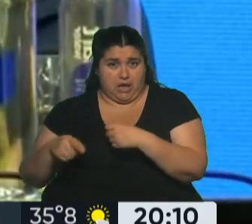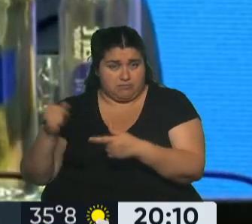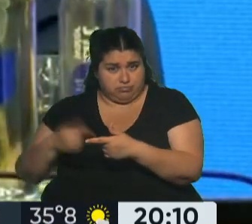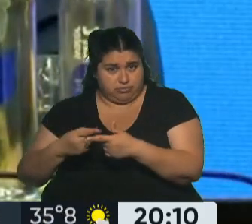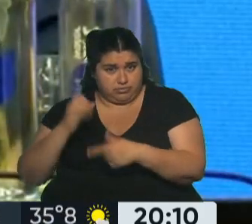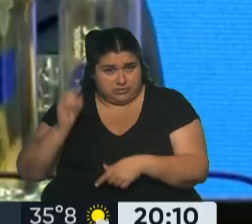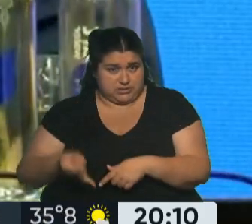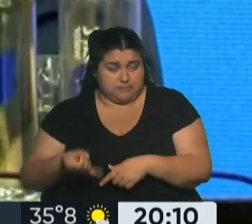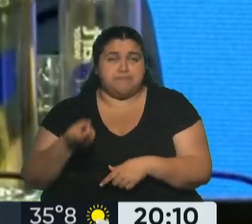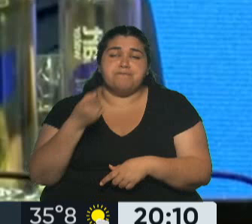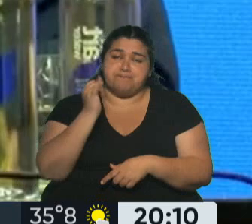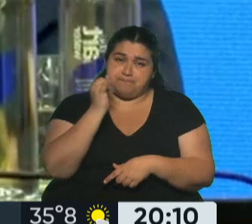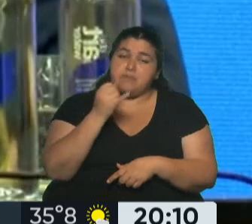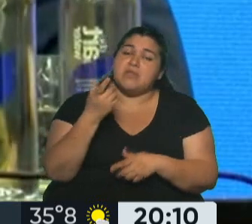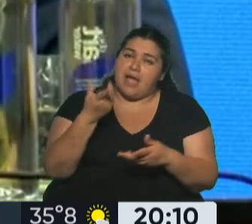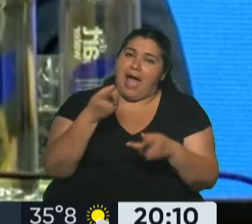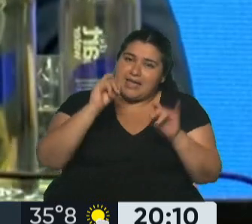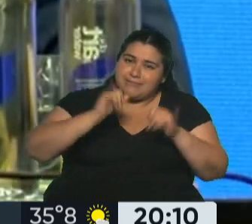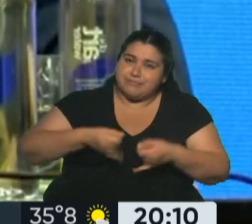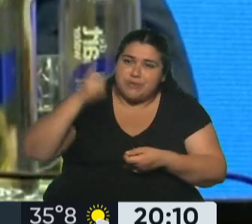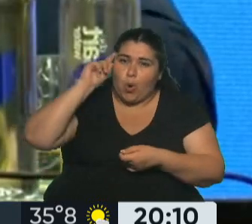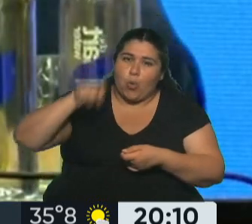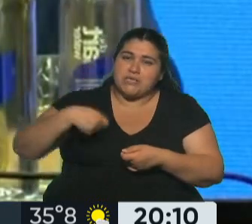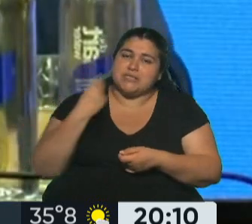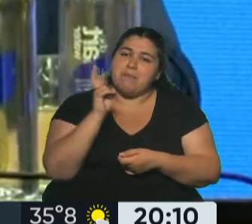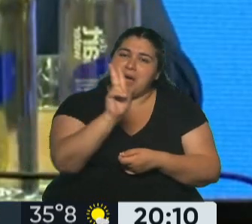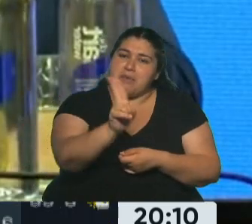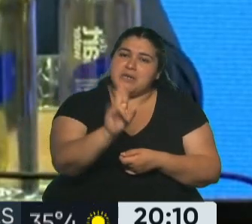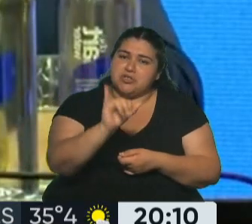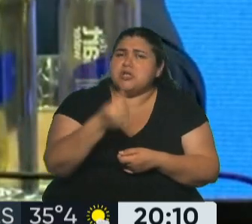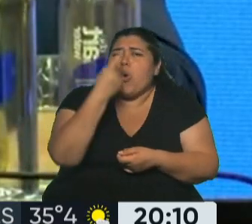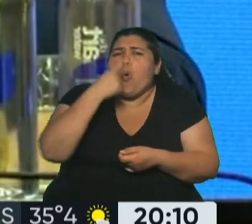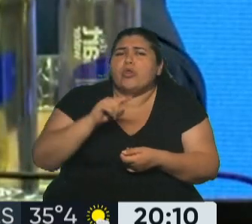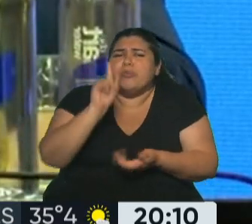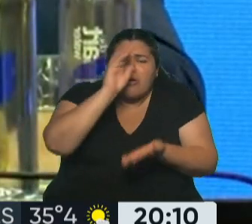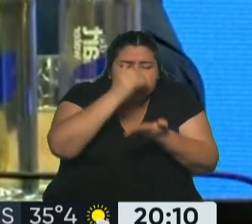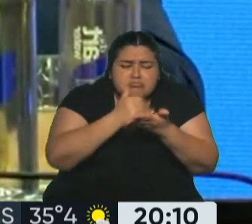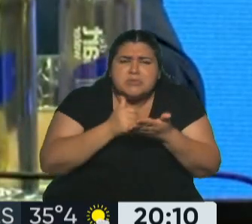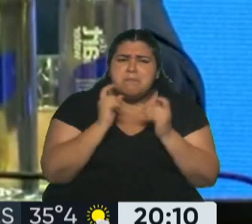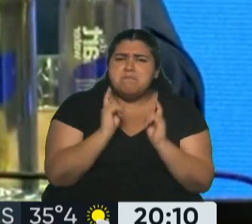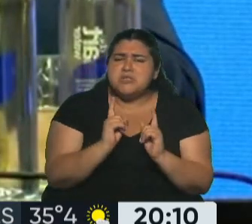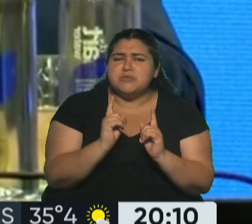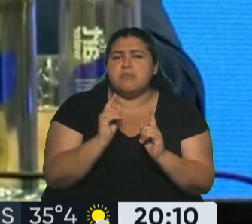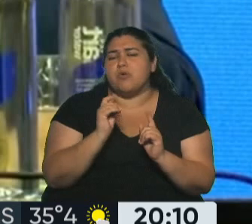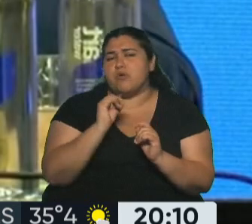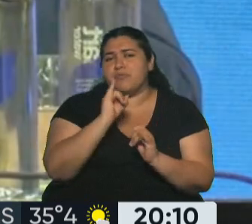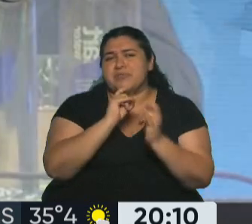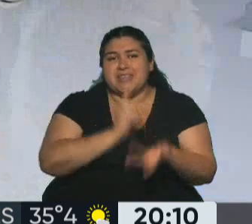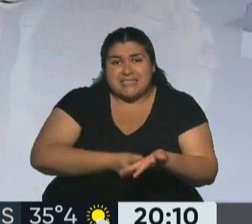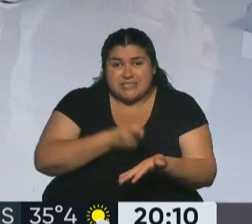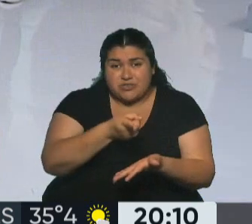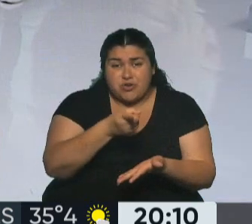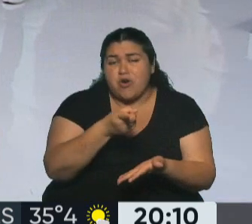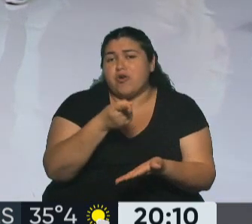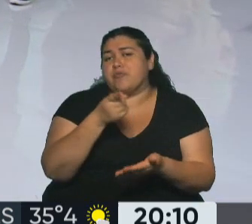oposición y en esto sí le ha dado lugar la jueza es lo último que ha cambiado lo único que ha cambiado prácticamente después de la decisión eh